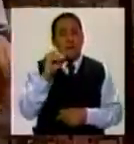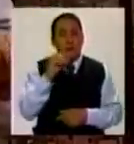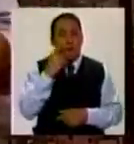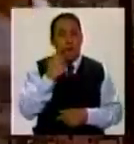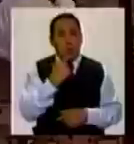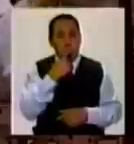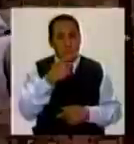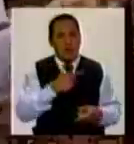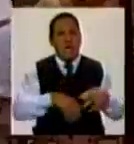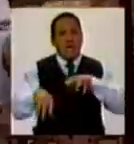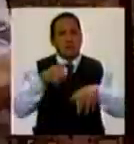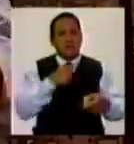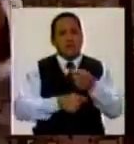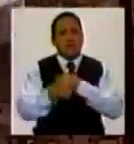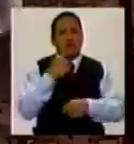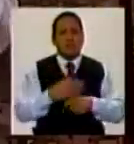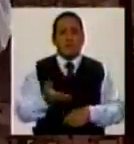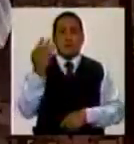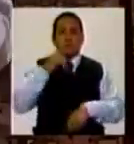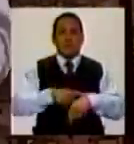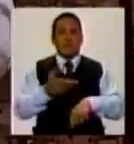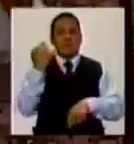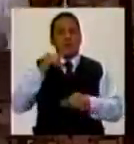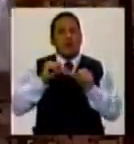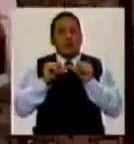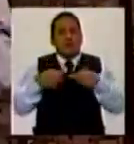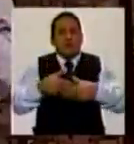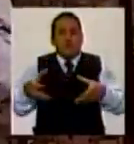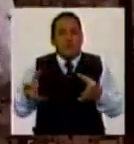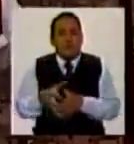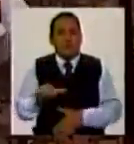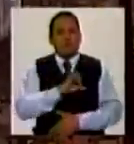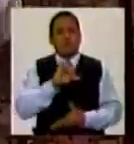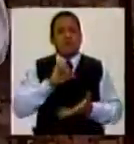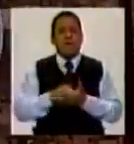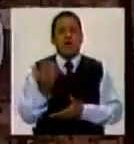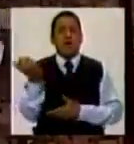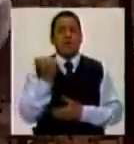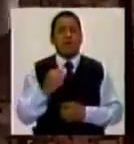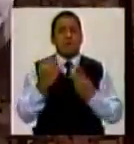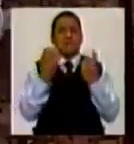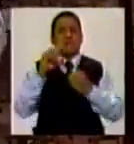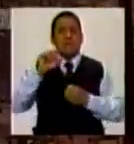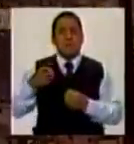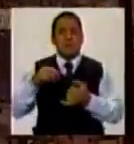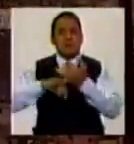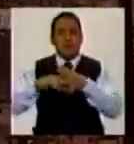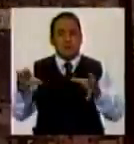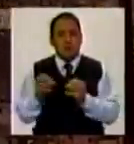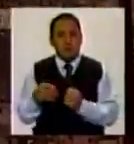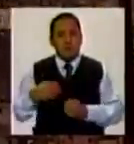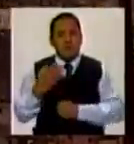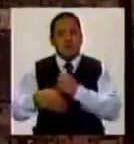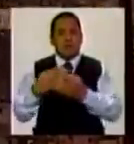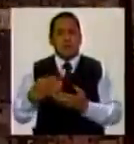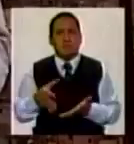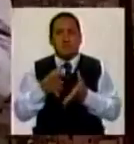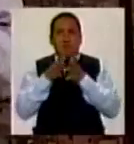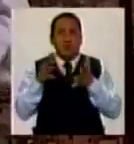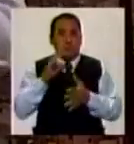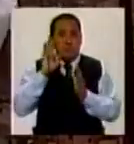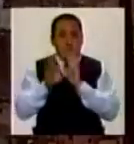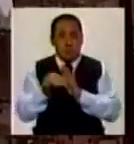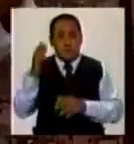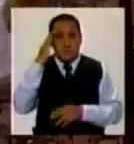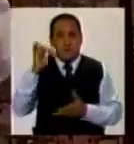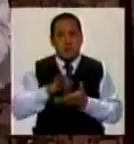revocación. Empezó hace un tiempo y sigue con un instituto que él mismo ha dicho que ha cobrado 70.000 soles por esta revocación. No sé si ustedes saben que vamos a